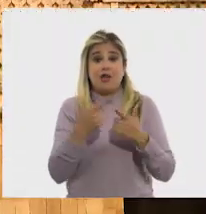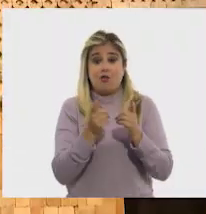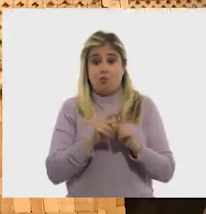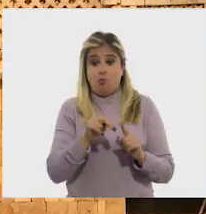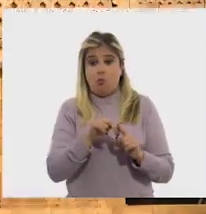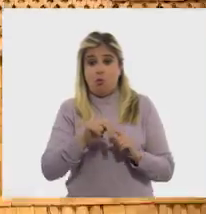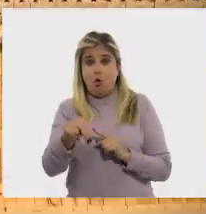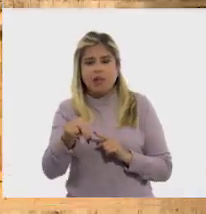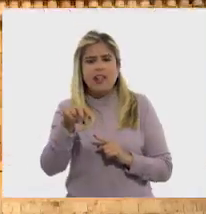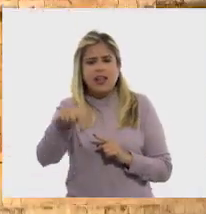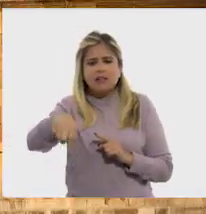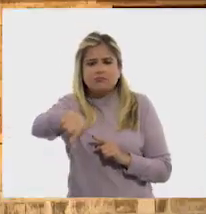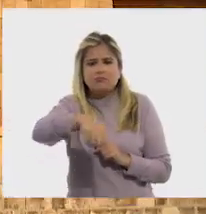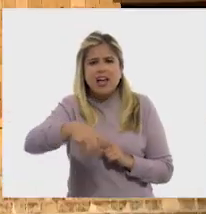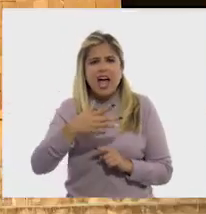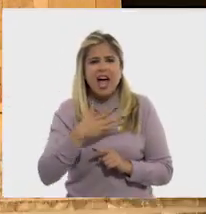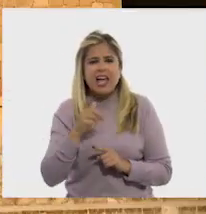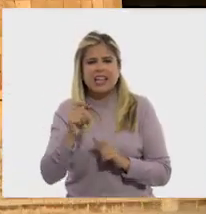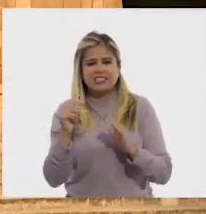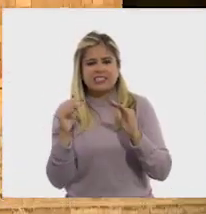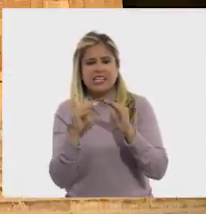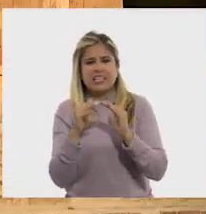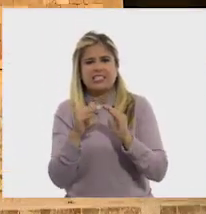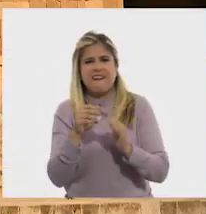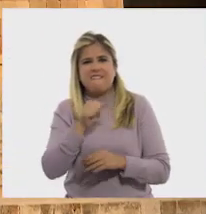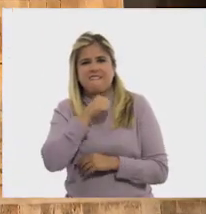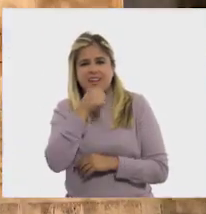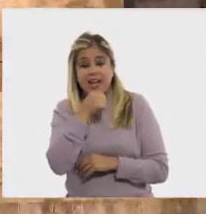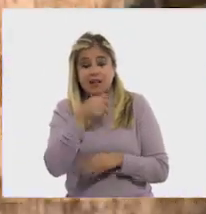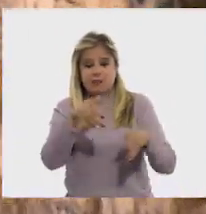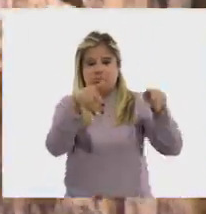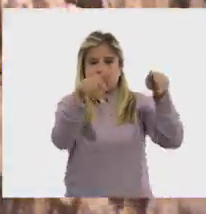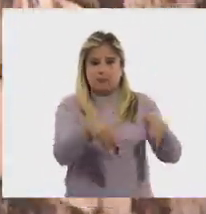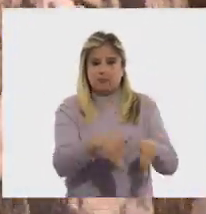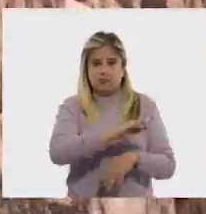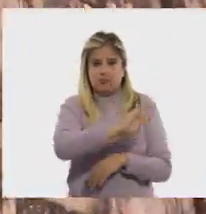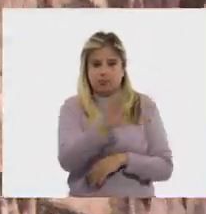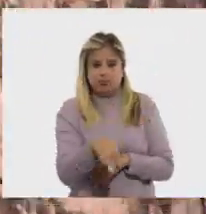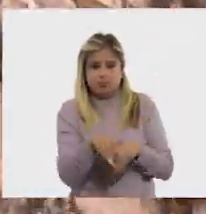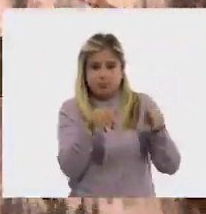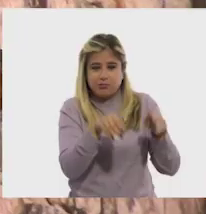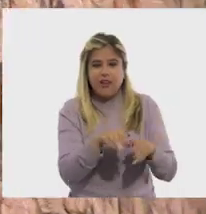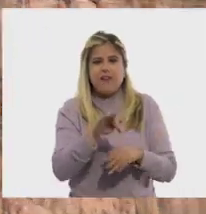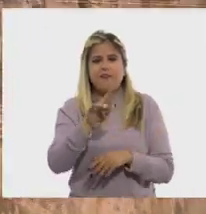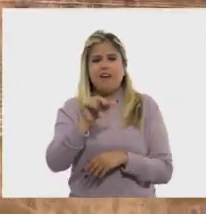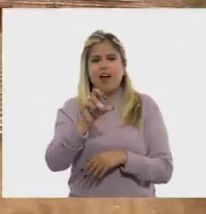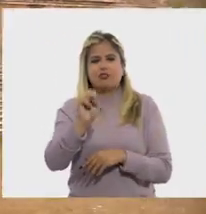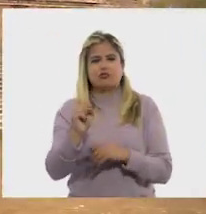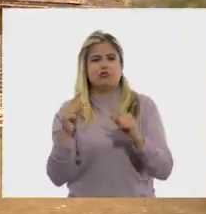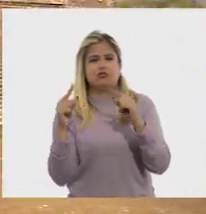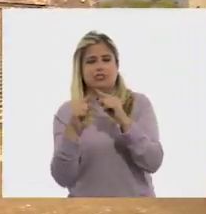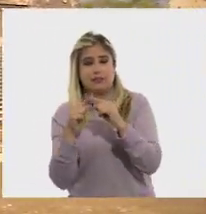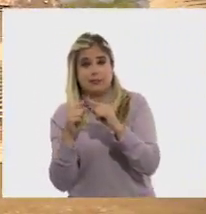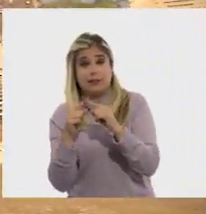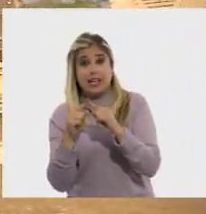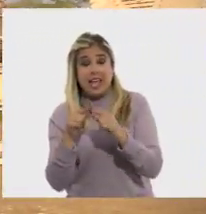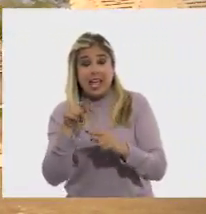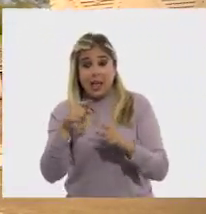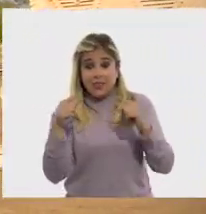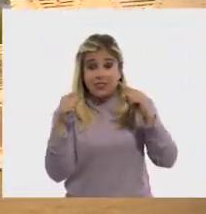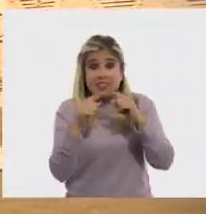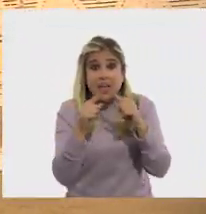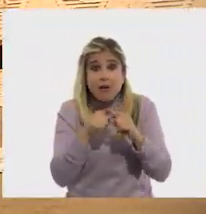norte encontramos la Casa de la Vieja, el cementerio y el Templo de los Falos. El convento es